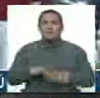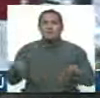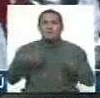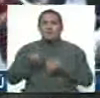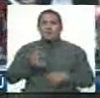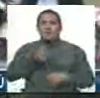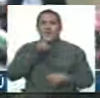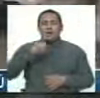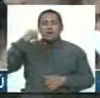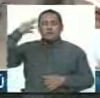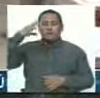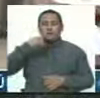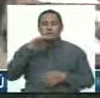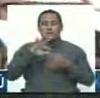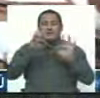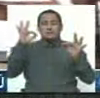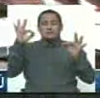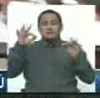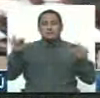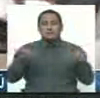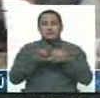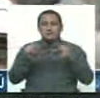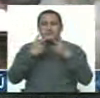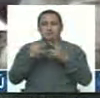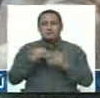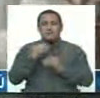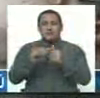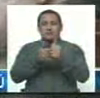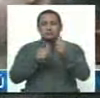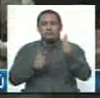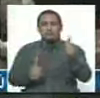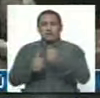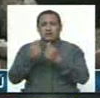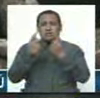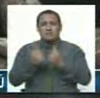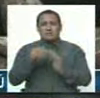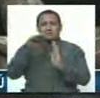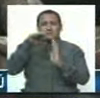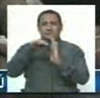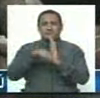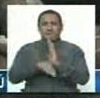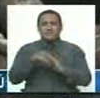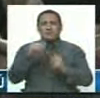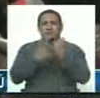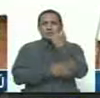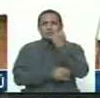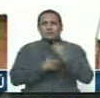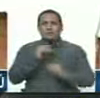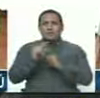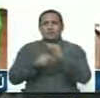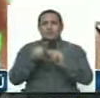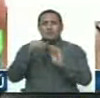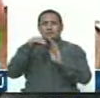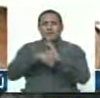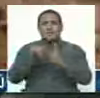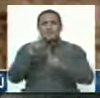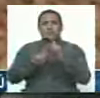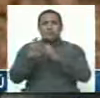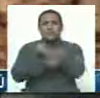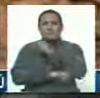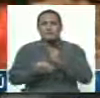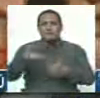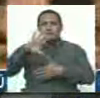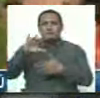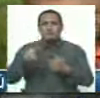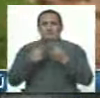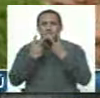como agua, luz y electricidad. La desaceleración económica ha ocasionado que la reducción en los índices de pobreza se estanque en algunos países de América